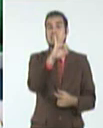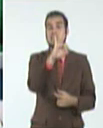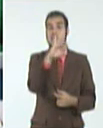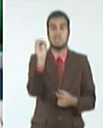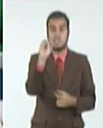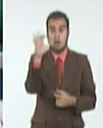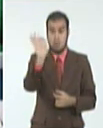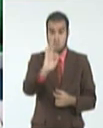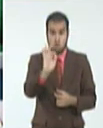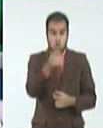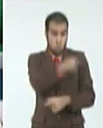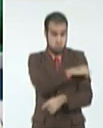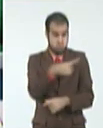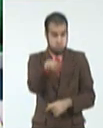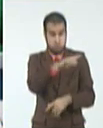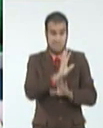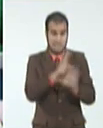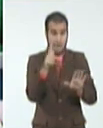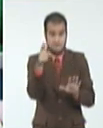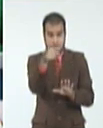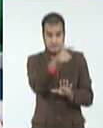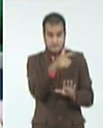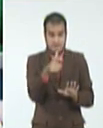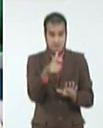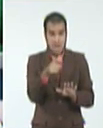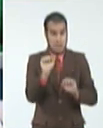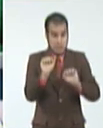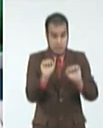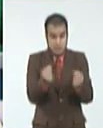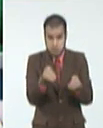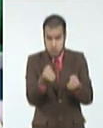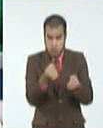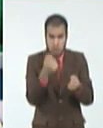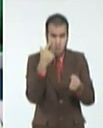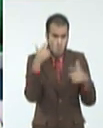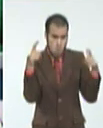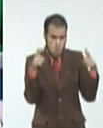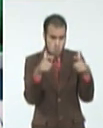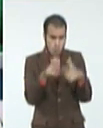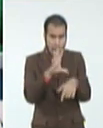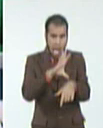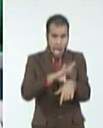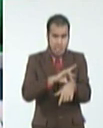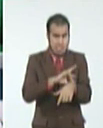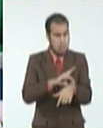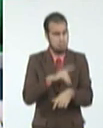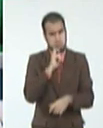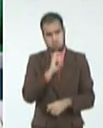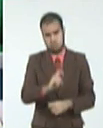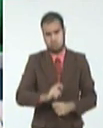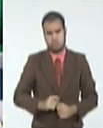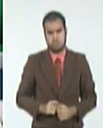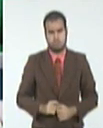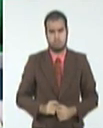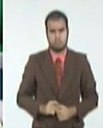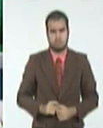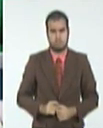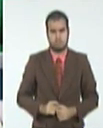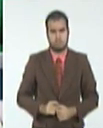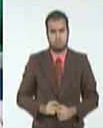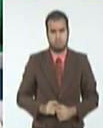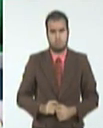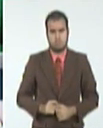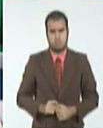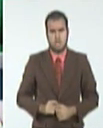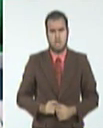logre, pues realmente no podremos tener un poco de tranquilidad, no total, pero sí realmente